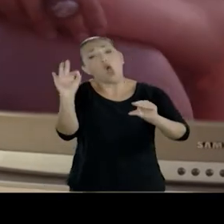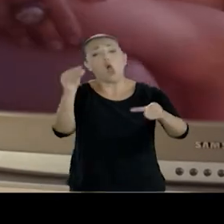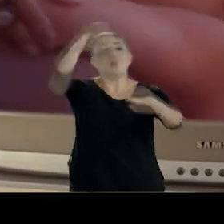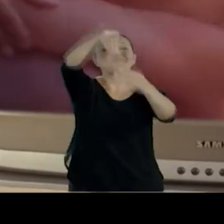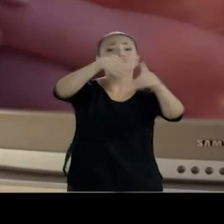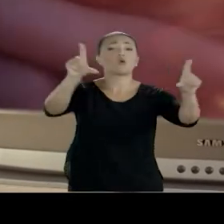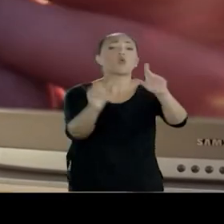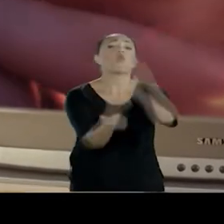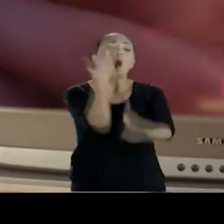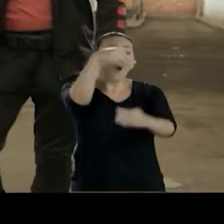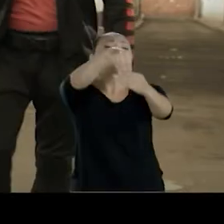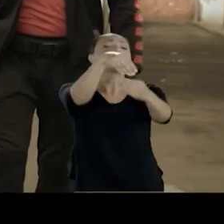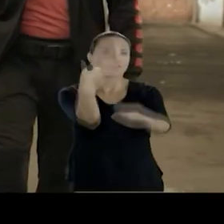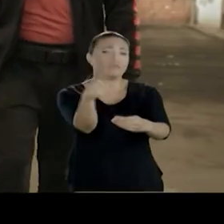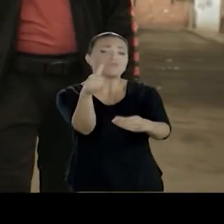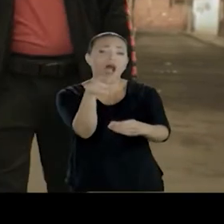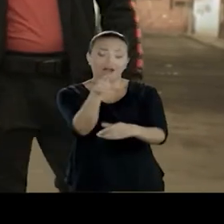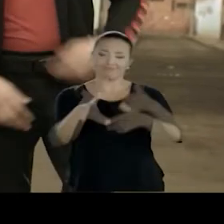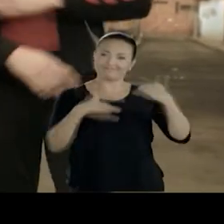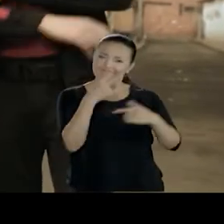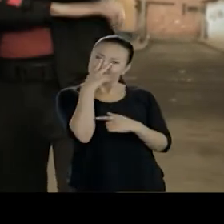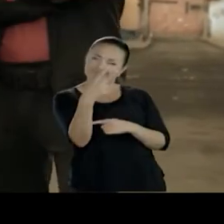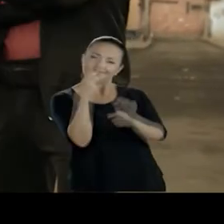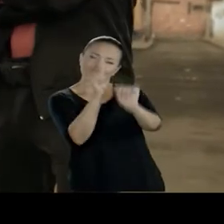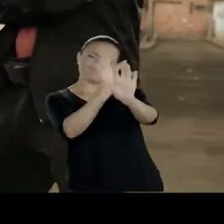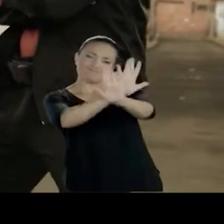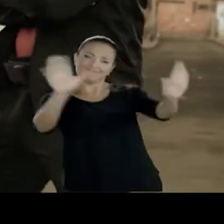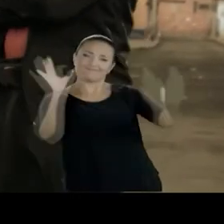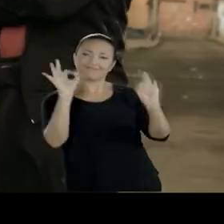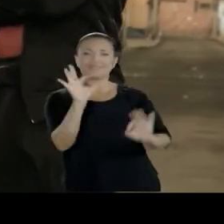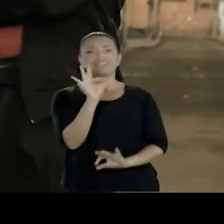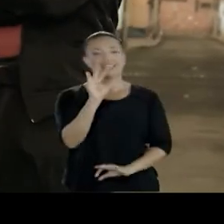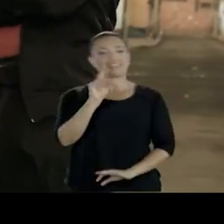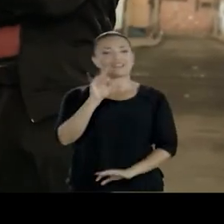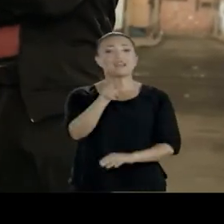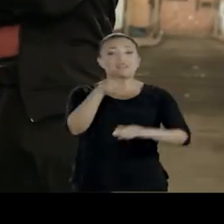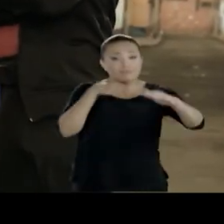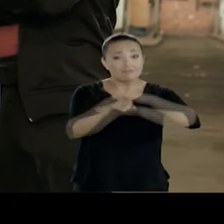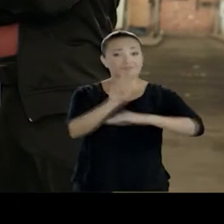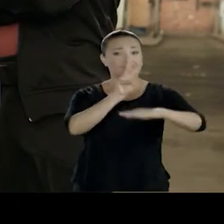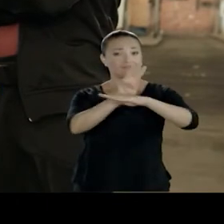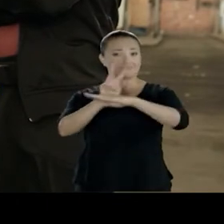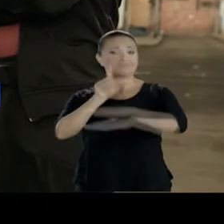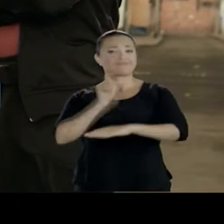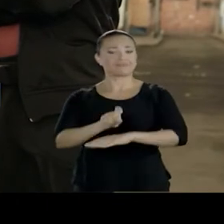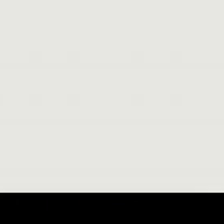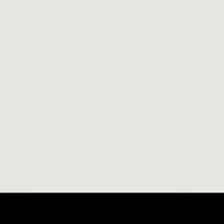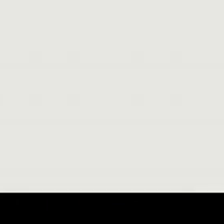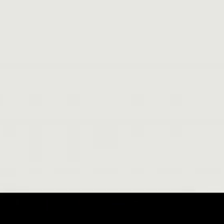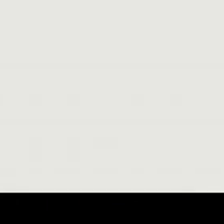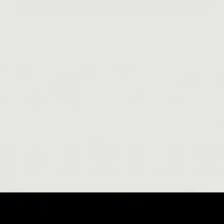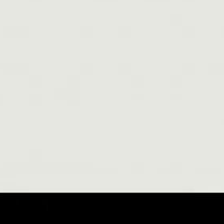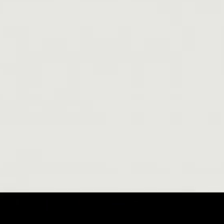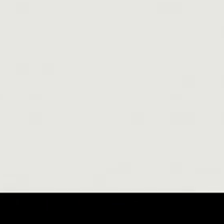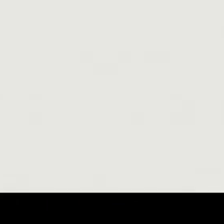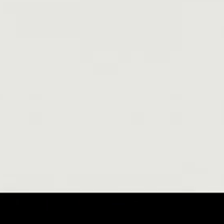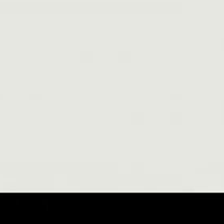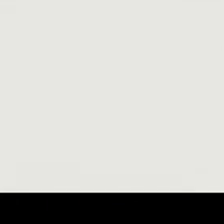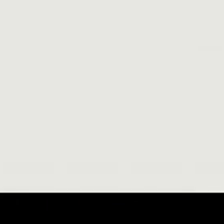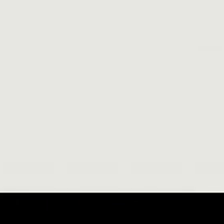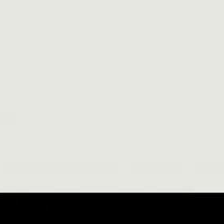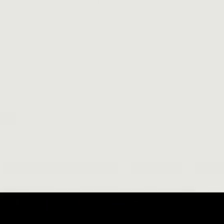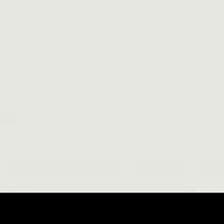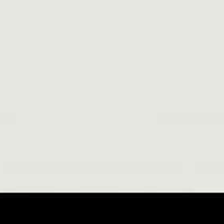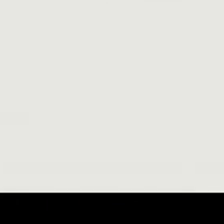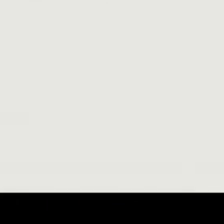nuevos televisores ya lo tienen incluido. Disfruta de la buena señal, TDT. Entre ya a TDTparaTodos.tv.